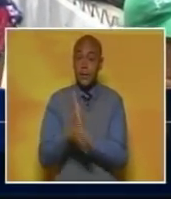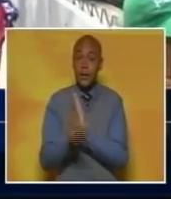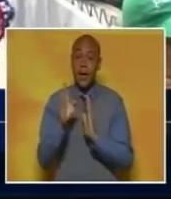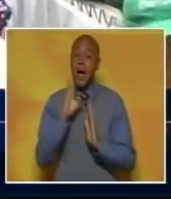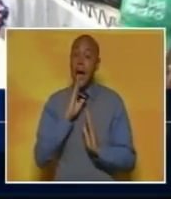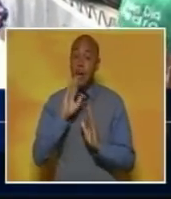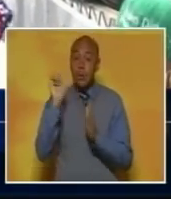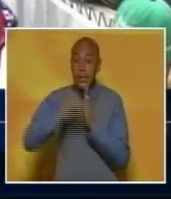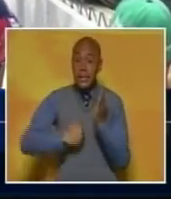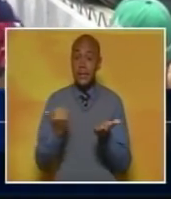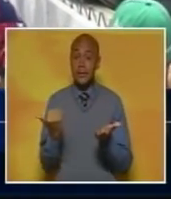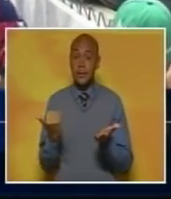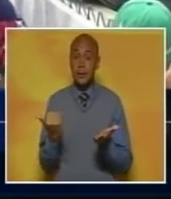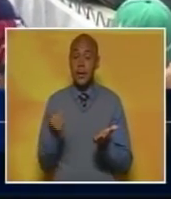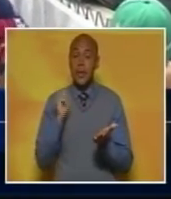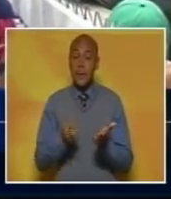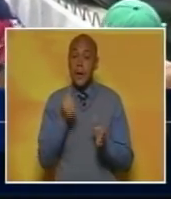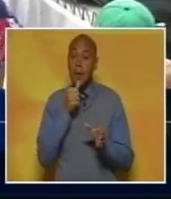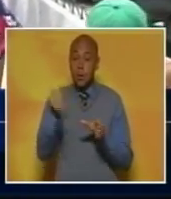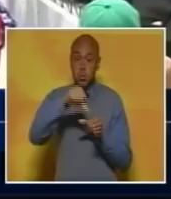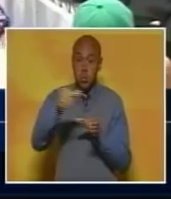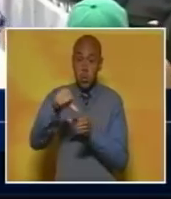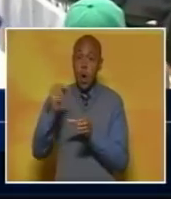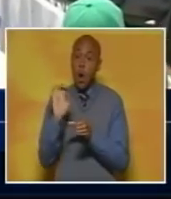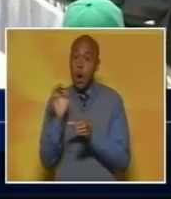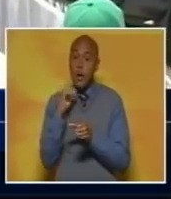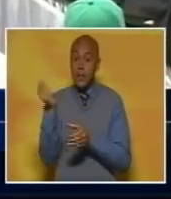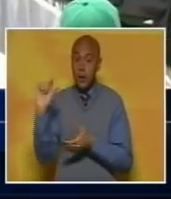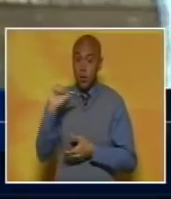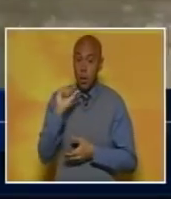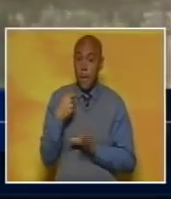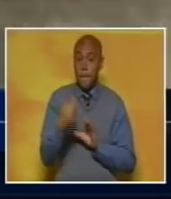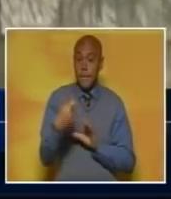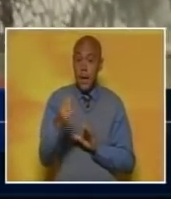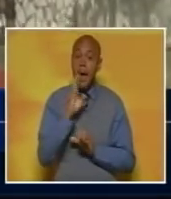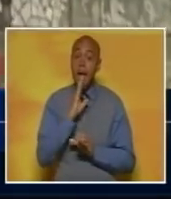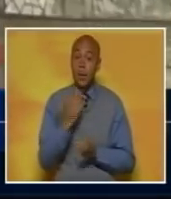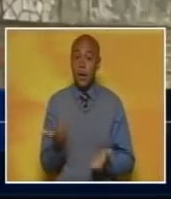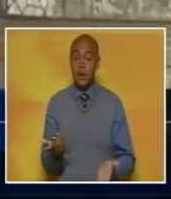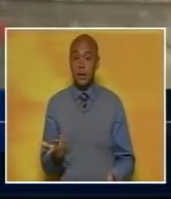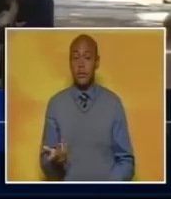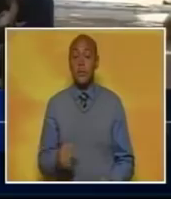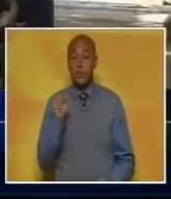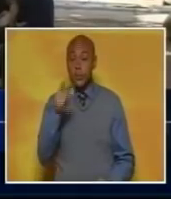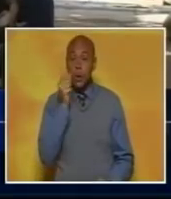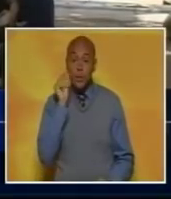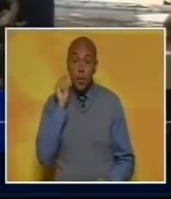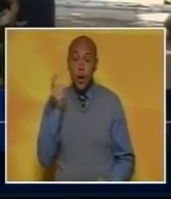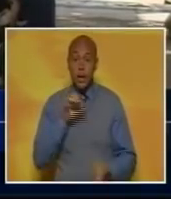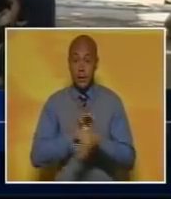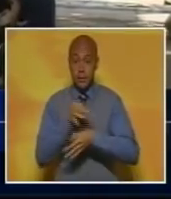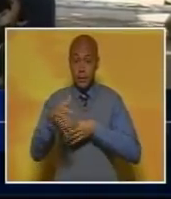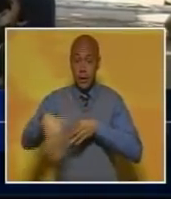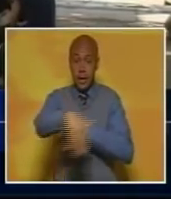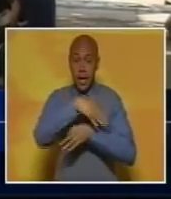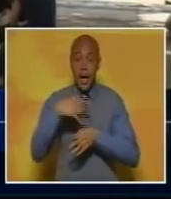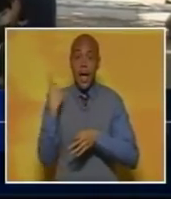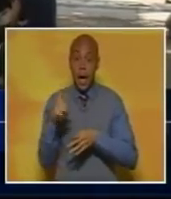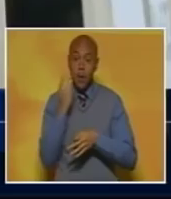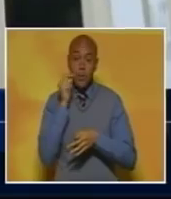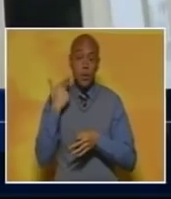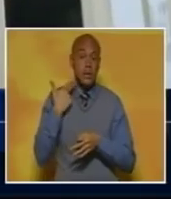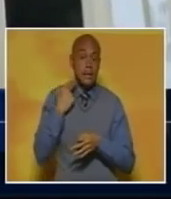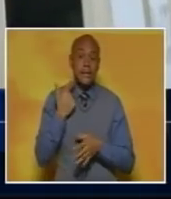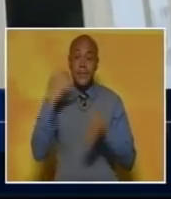agua. Y uno tiene que estar cargando agua o pagar lo poquito que uno tiene para cargar agua. Los habitantes aseguran que la inseguridad se ha incrementado en